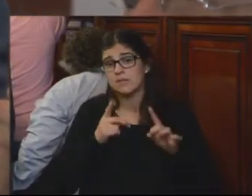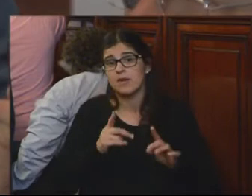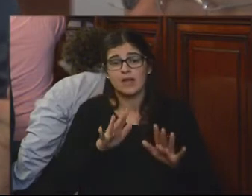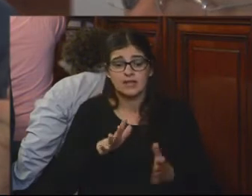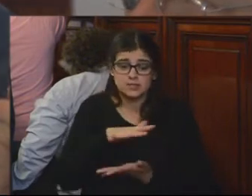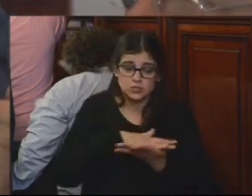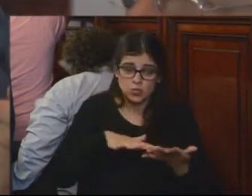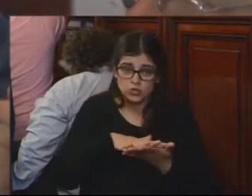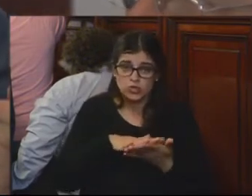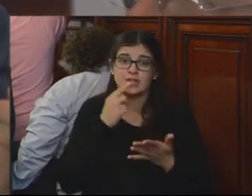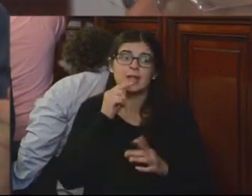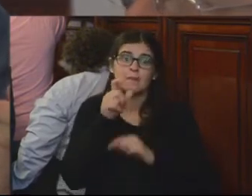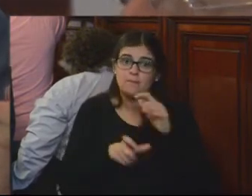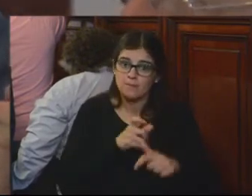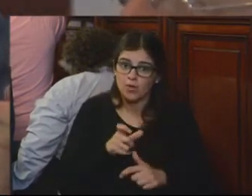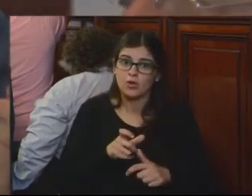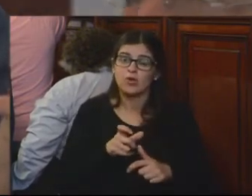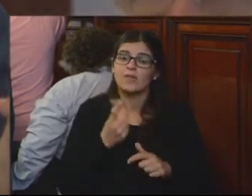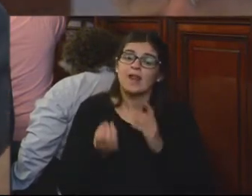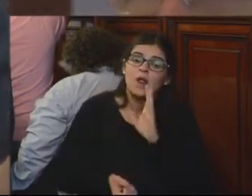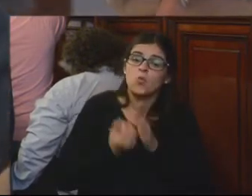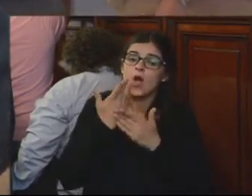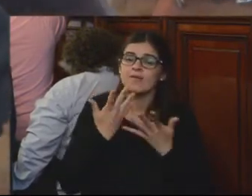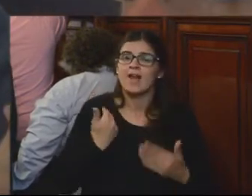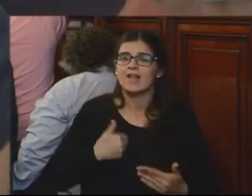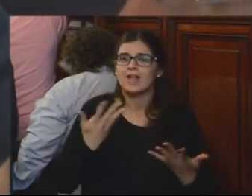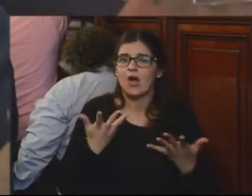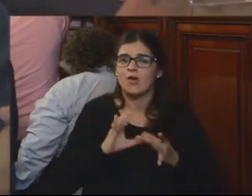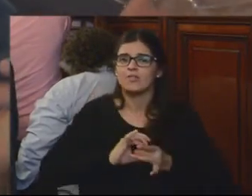el acuerdo de la nueva argentina democrática